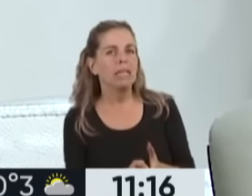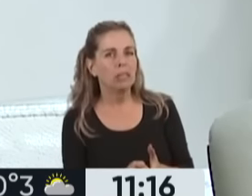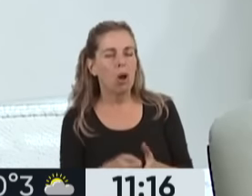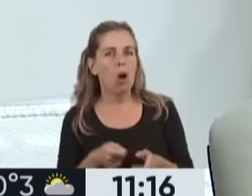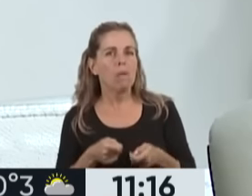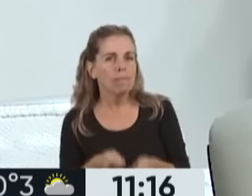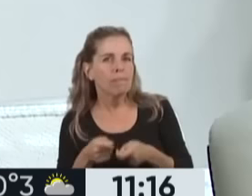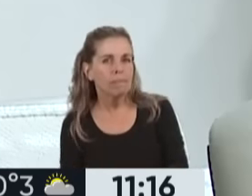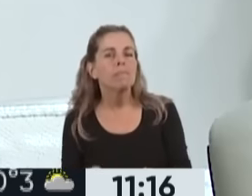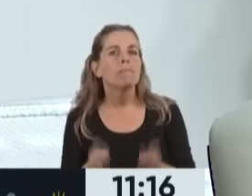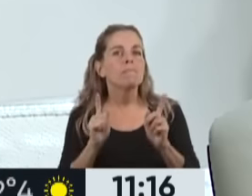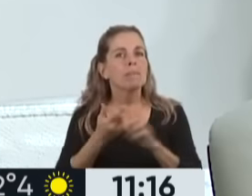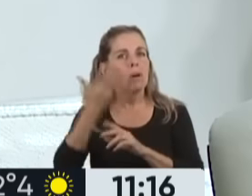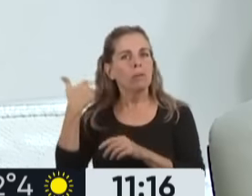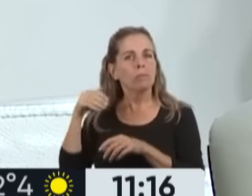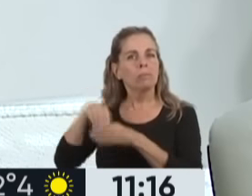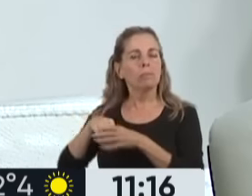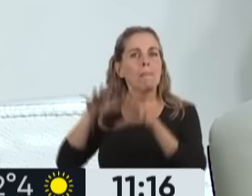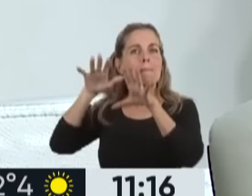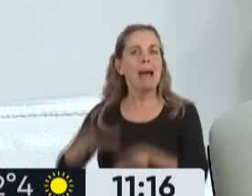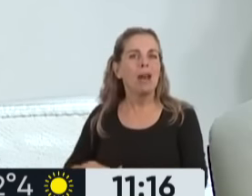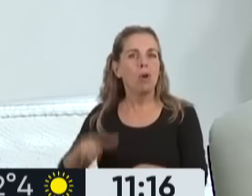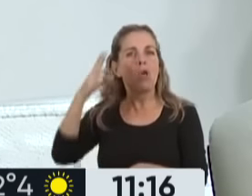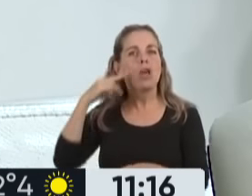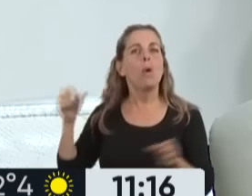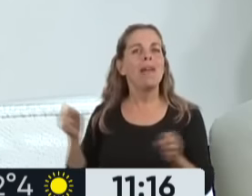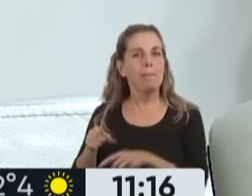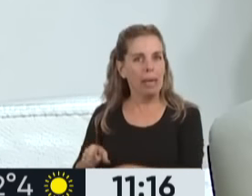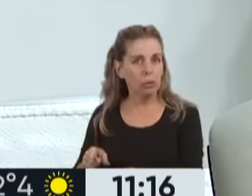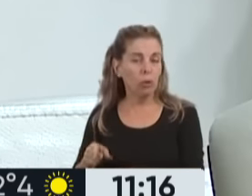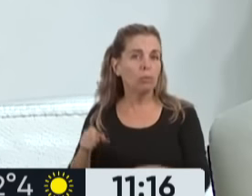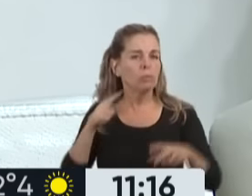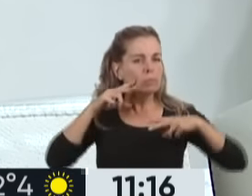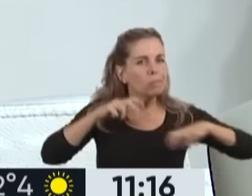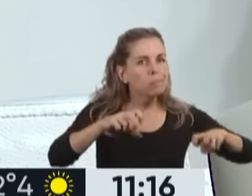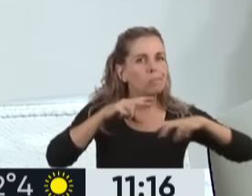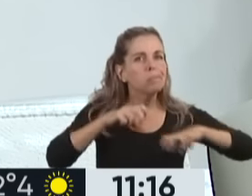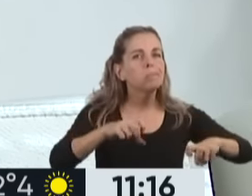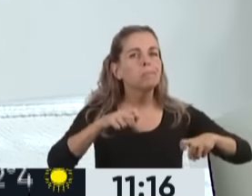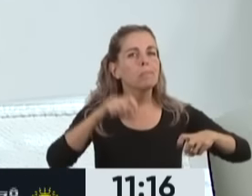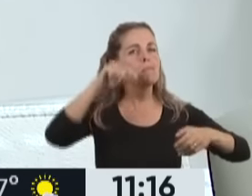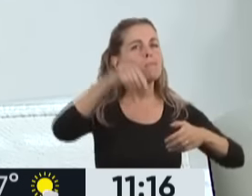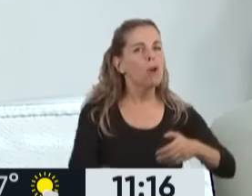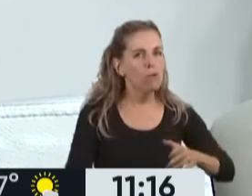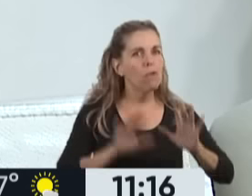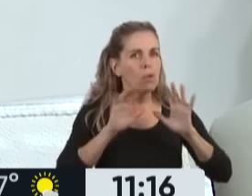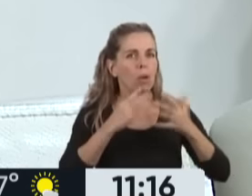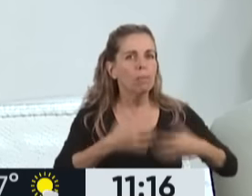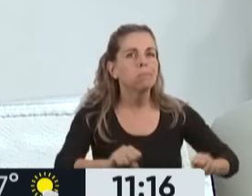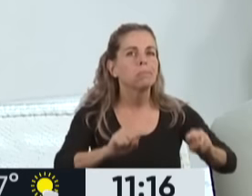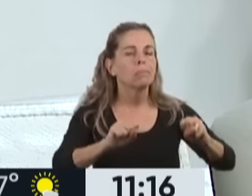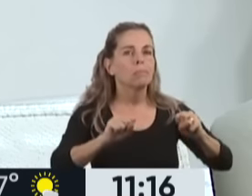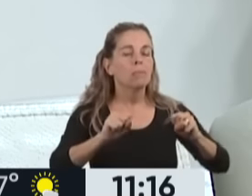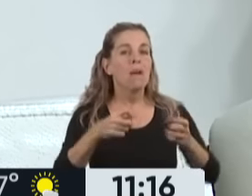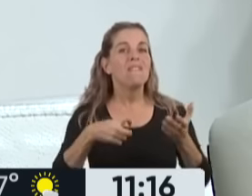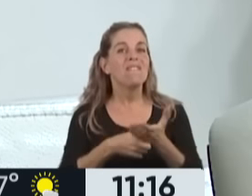al paro general del 9 de mayo. Avanzó la investigación, aparentemente, según declaró